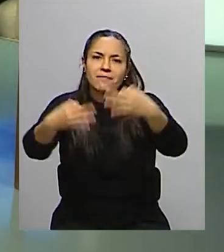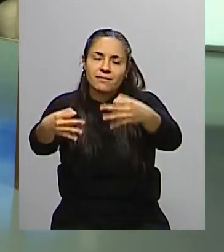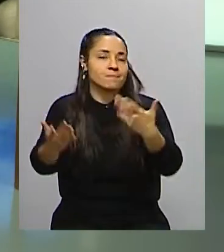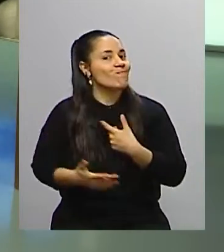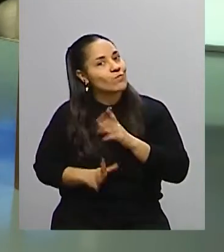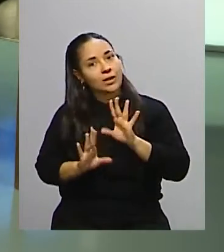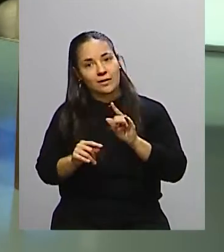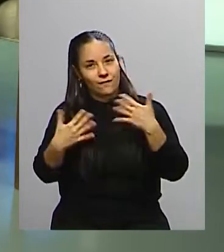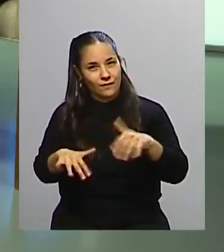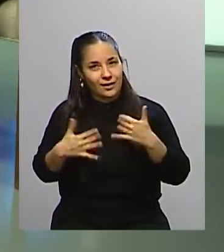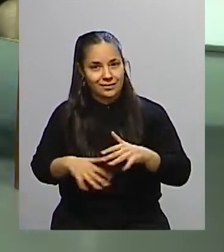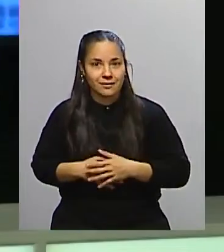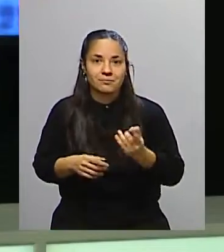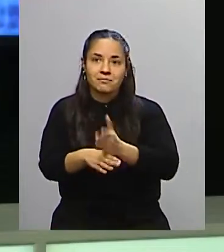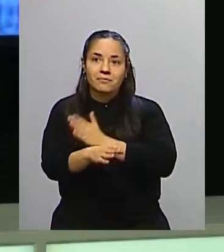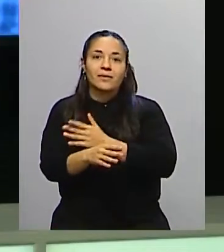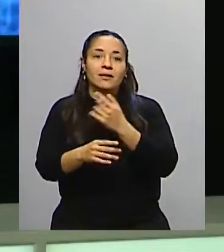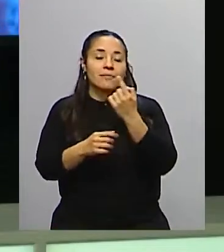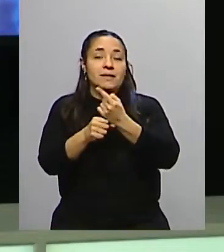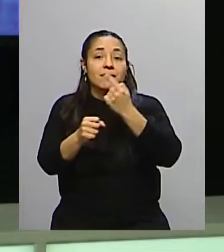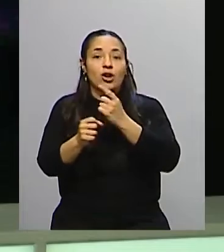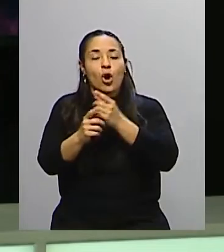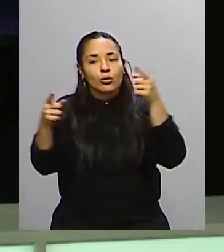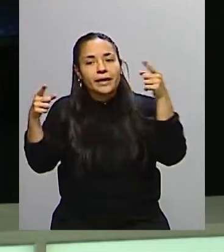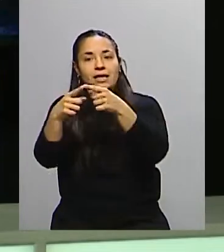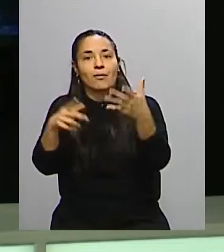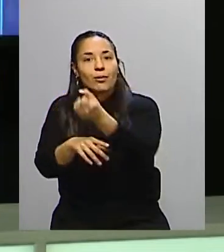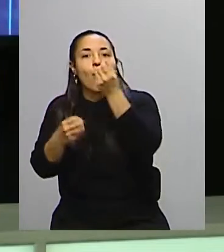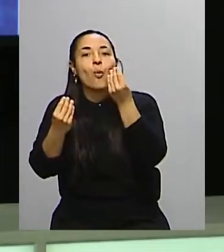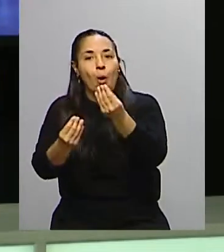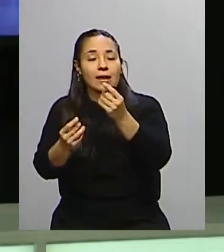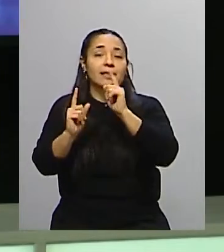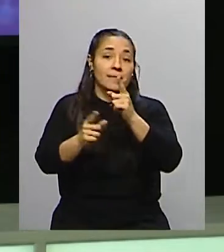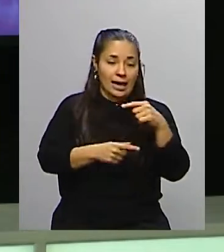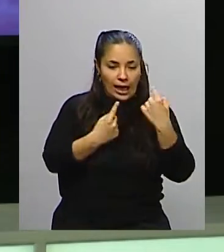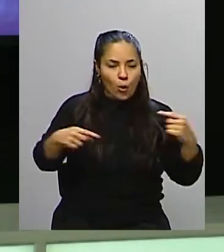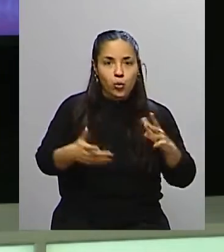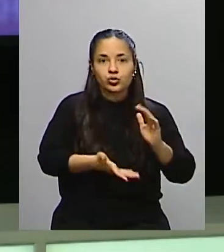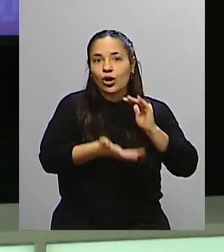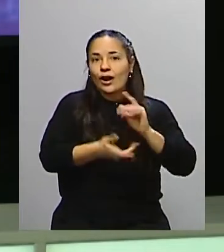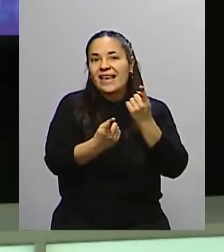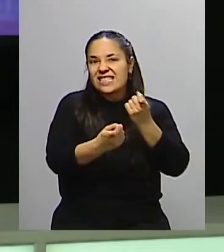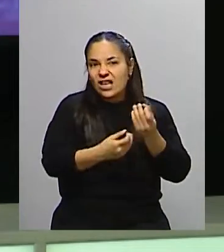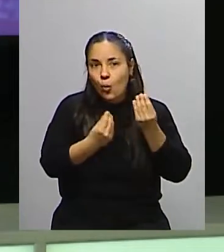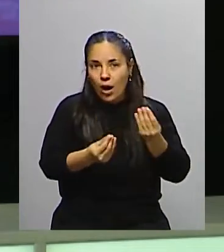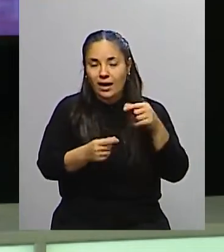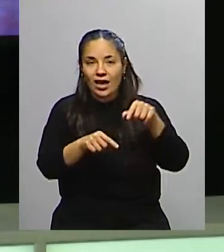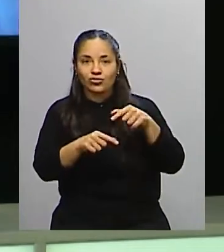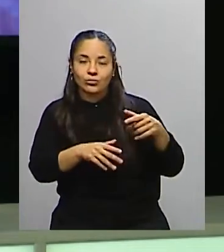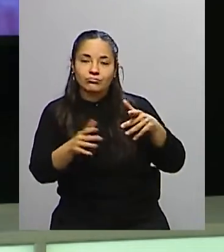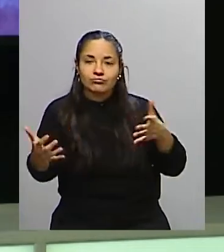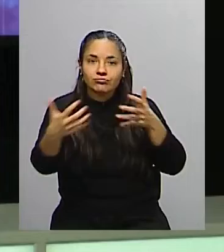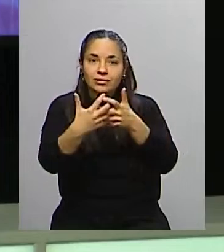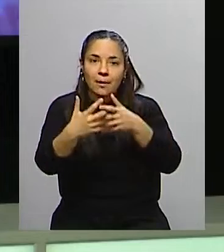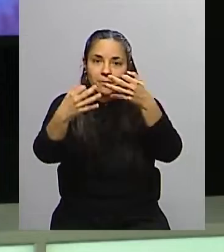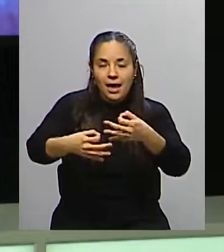dos dimensiones. Por un lado, lo que querés alcanzar, el beneficio que querés lograr, y por otro lado, los recursos que vas a involucrar para eso. Y ahí puedes decir si sos eficiente o no sos eficiente. Si